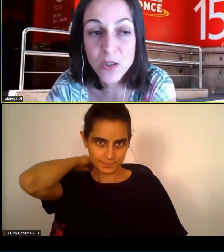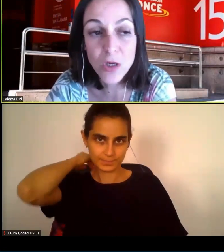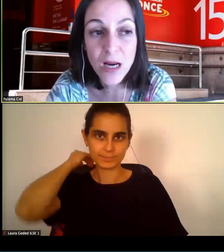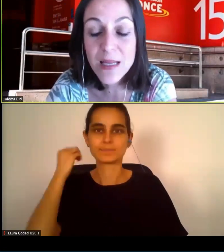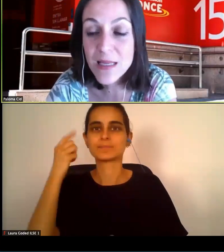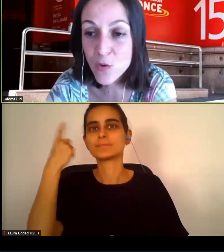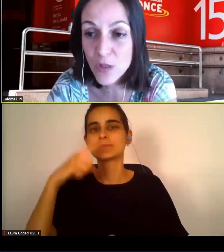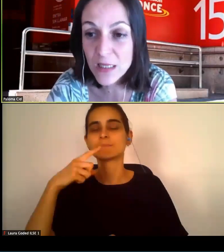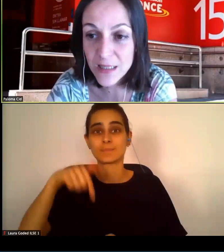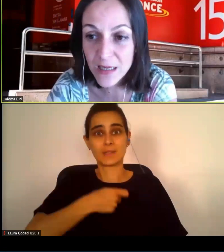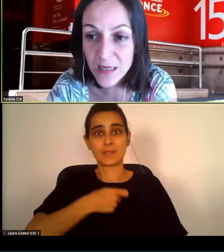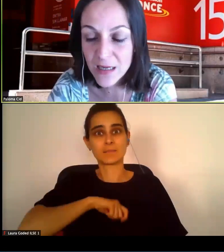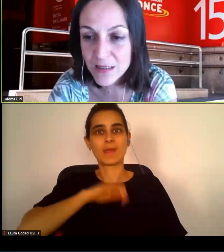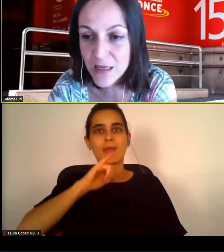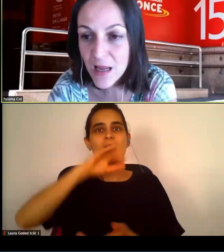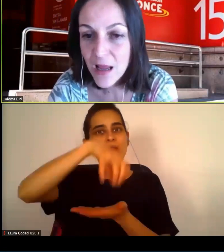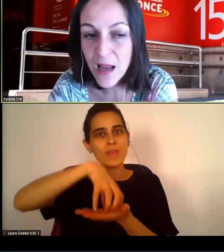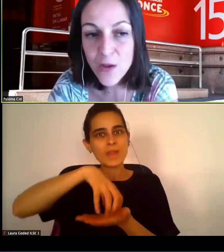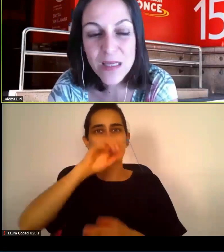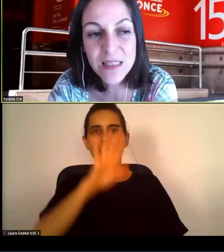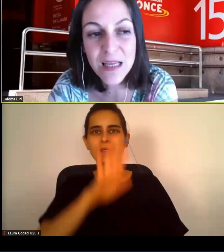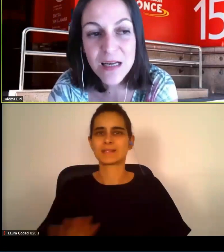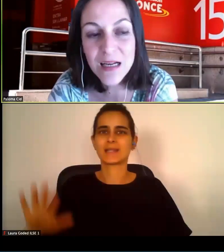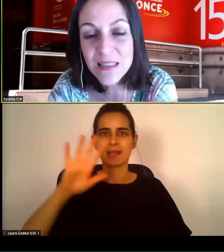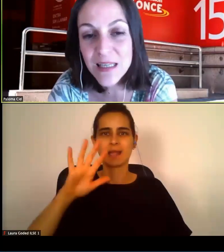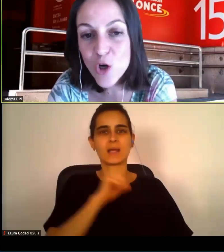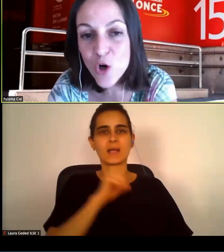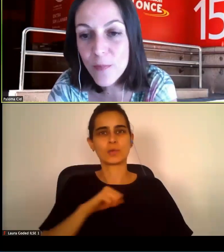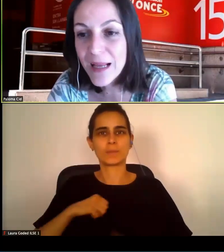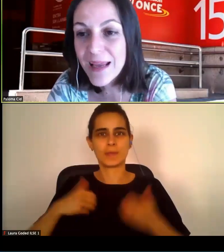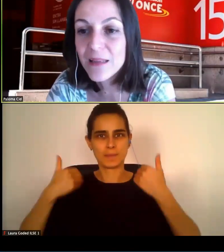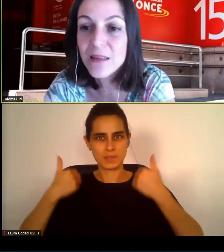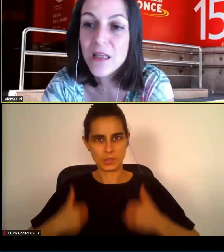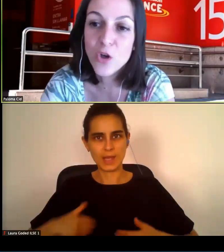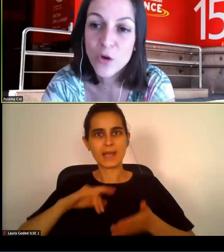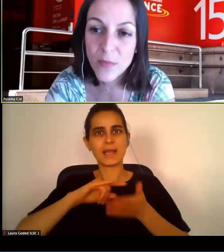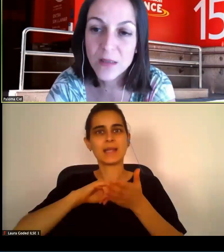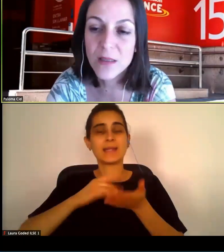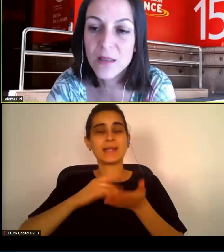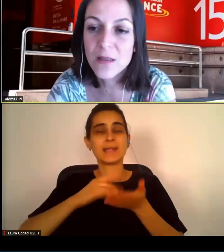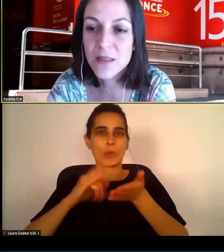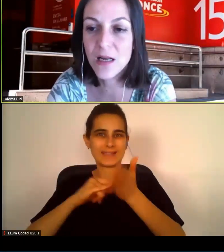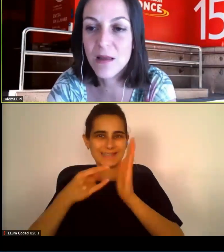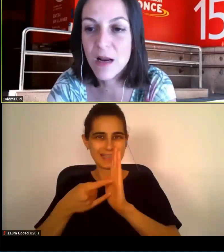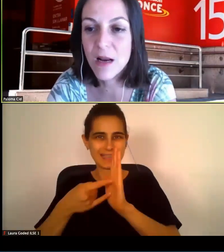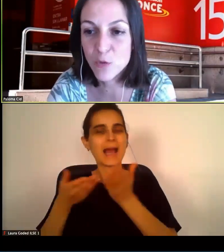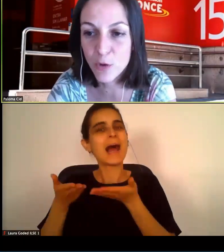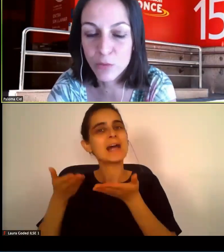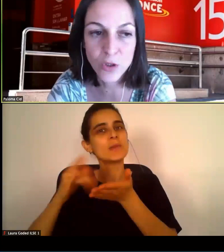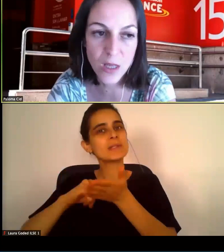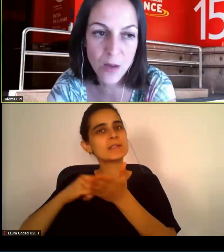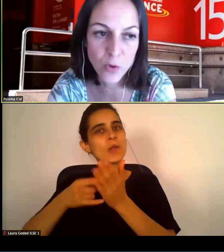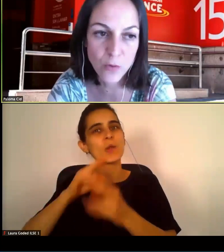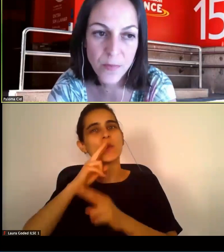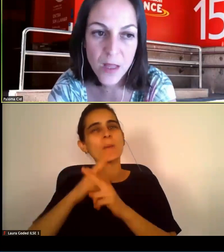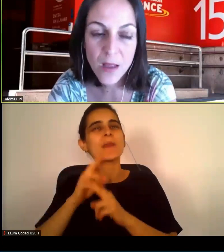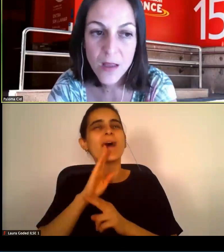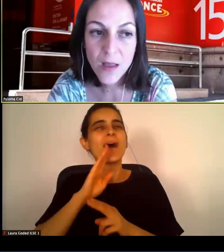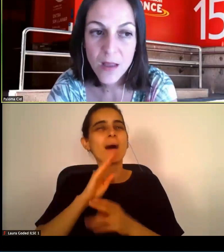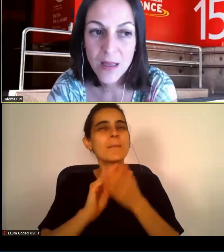autonomía personal y ayudas técnicas. Ayudas técnicas es el nombre que anteriormente se le daba a los productos de